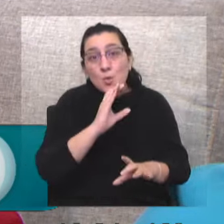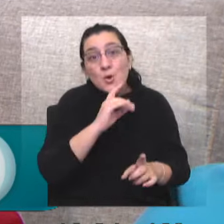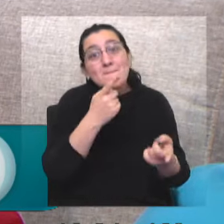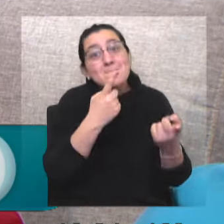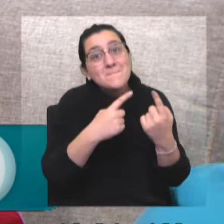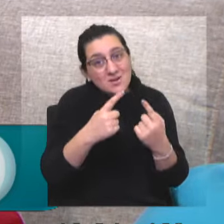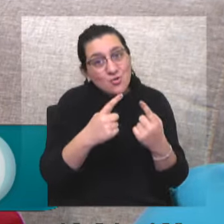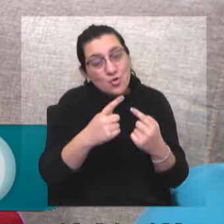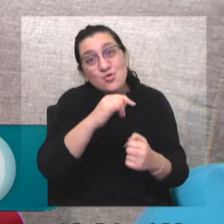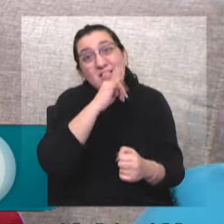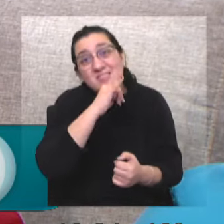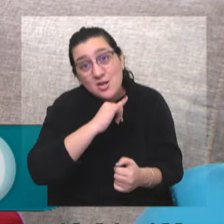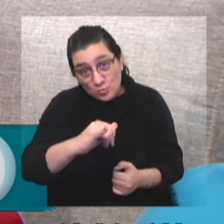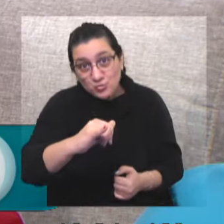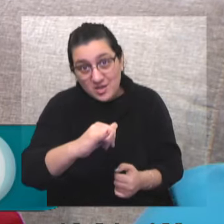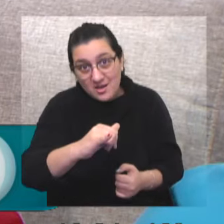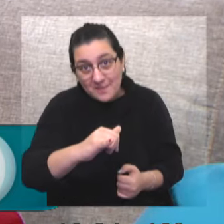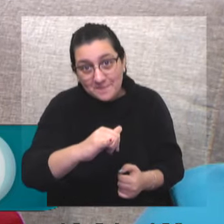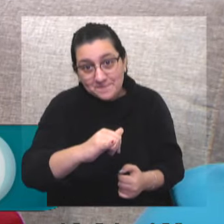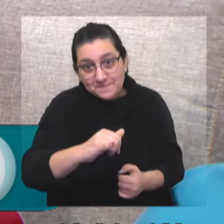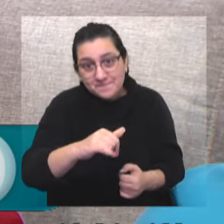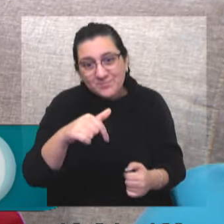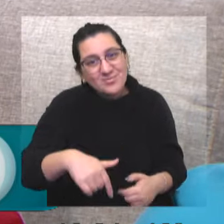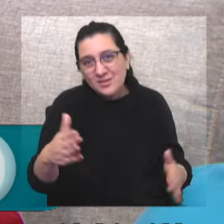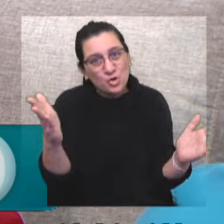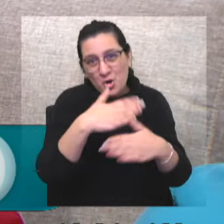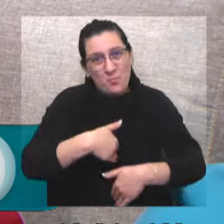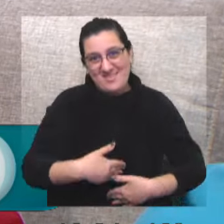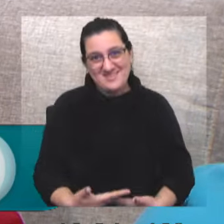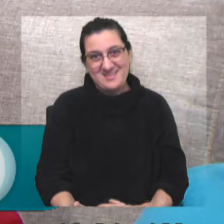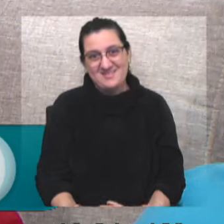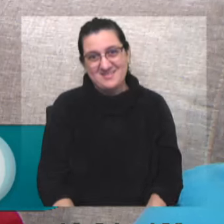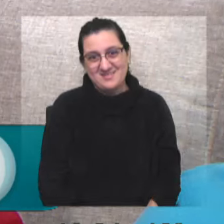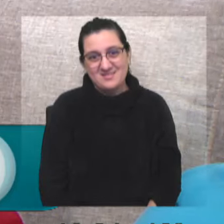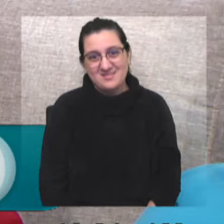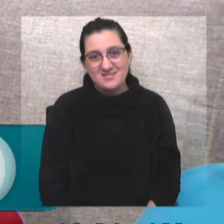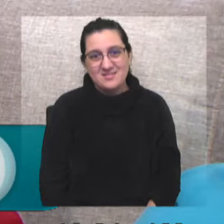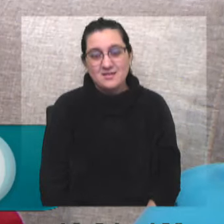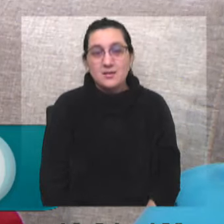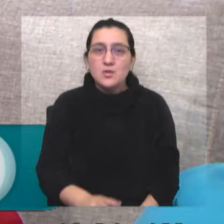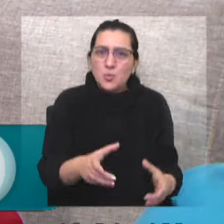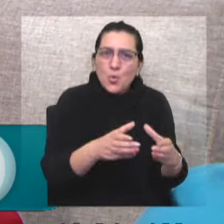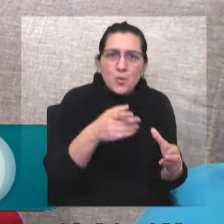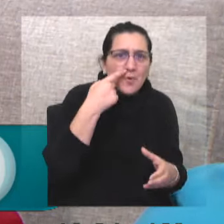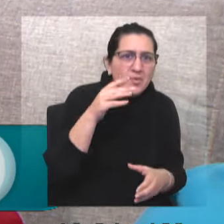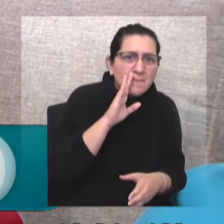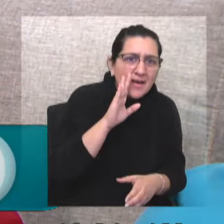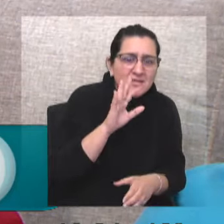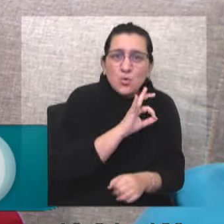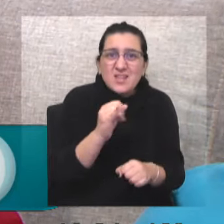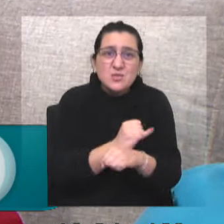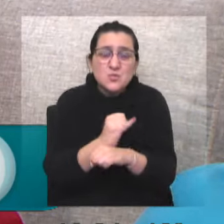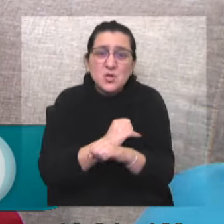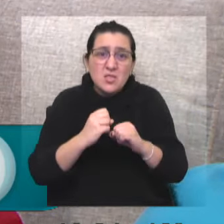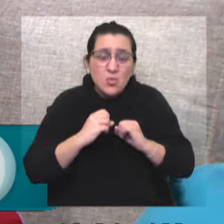una clara denuncia de que esto no puede suceder, obviamente, ¿no? Ni por parte de un grupo de padres, ni por parte de una institución educativa,